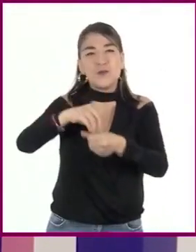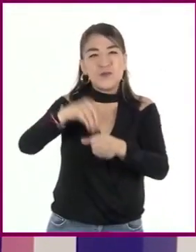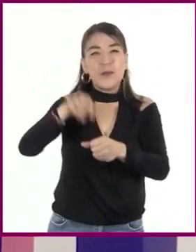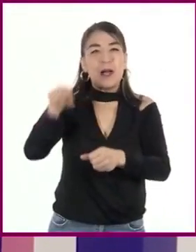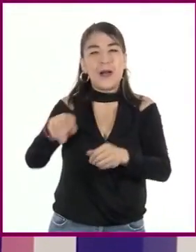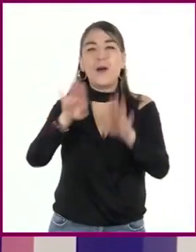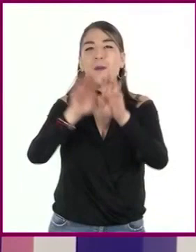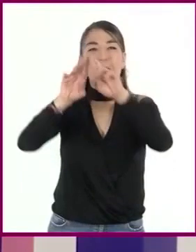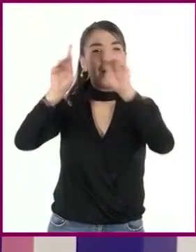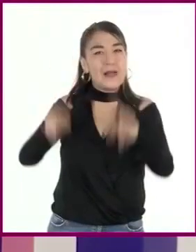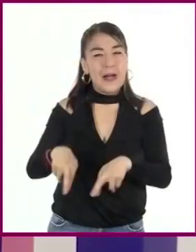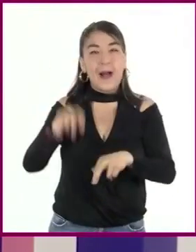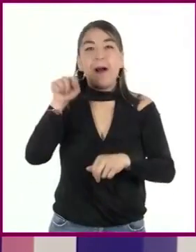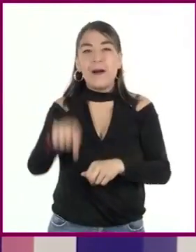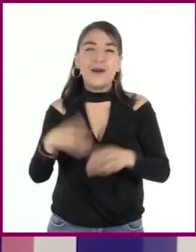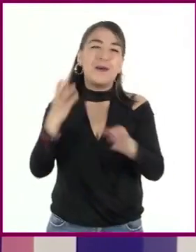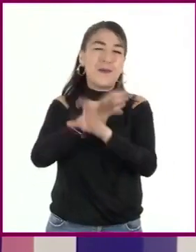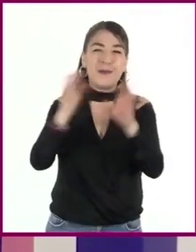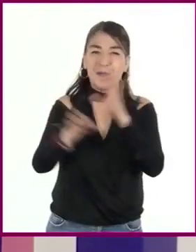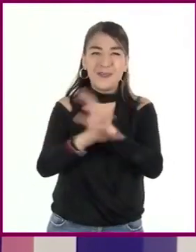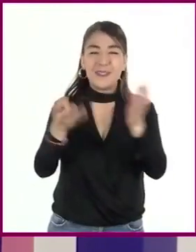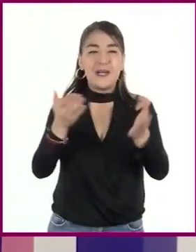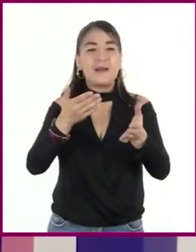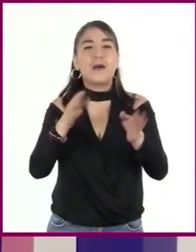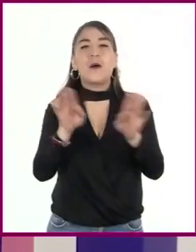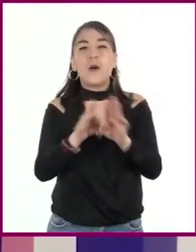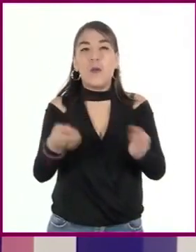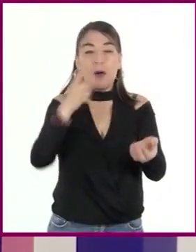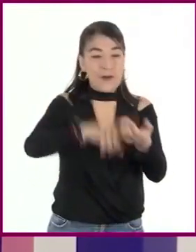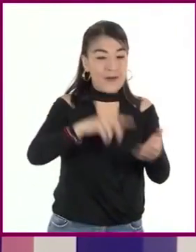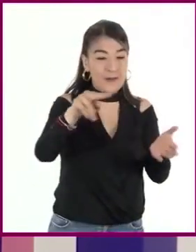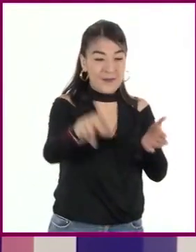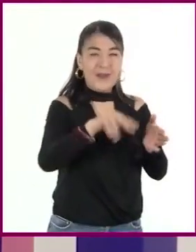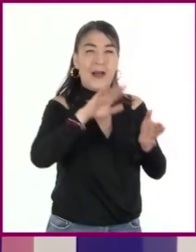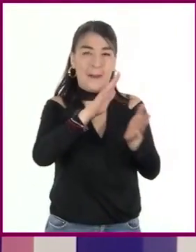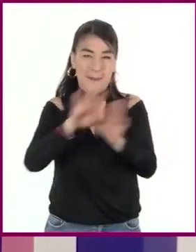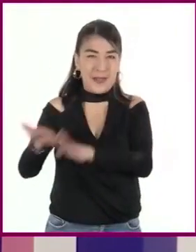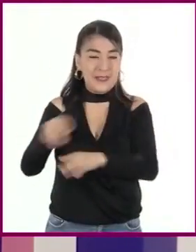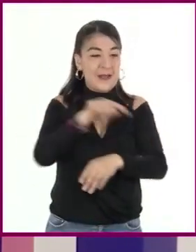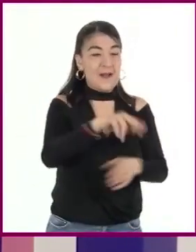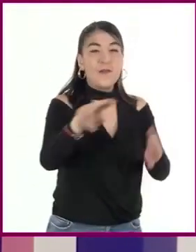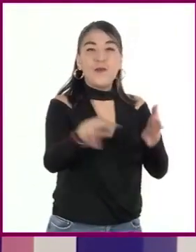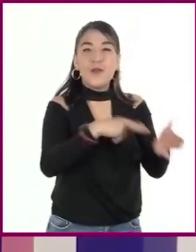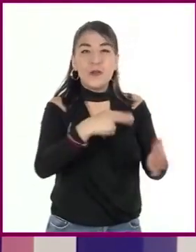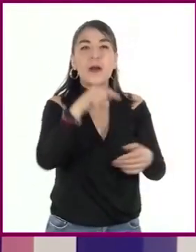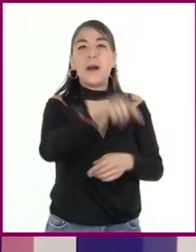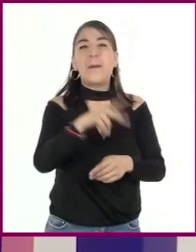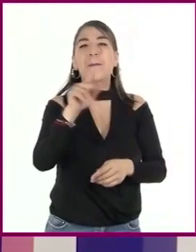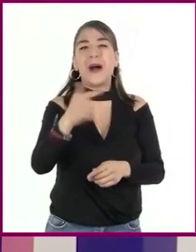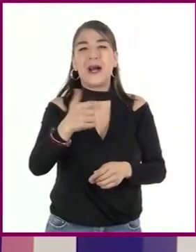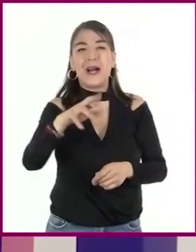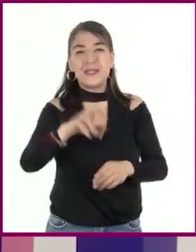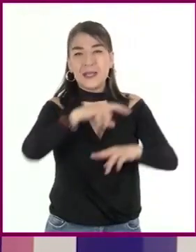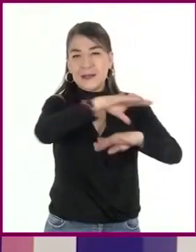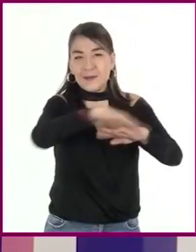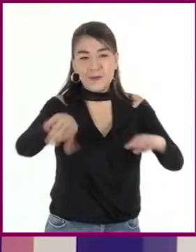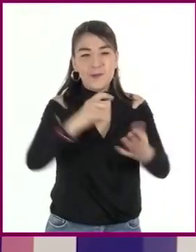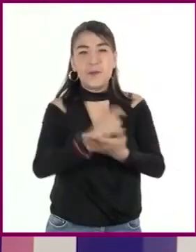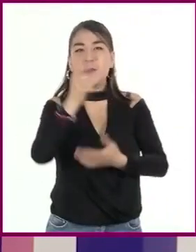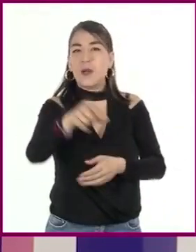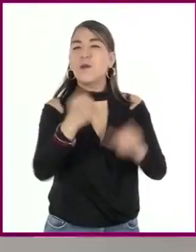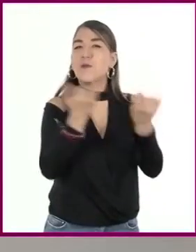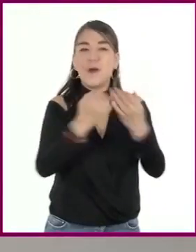la firma, que la firma que esté en el contrato o el pagaré corresponde con la firma que aparece en los documentos de